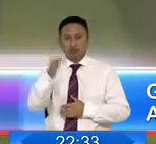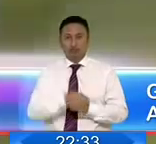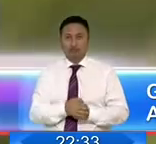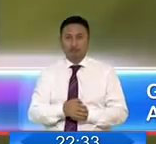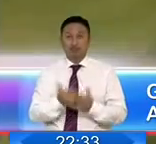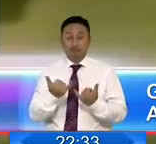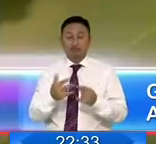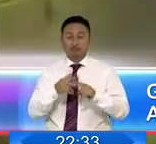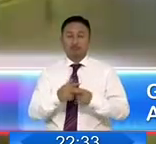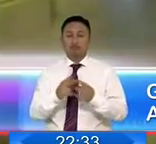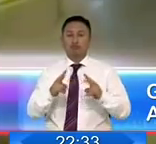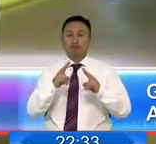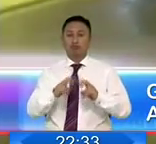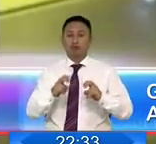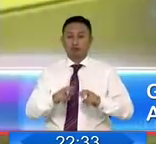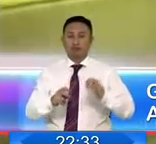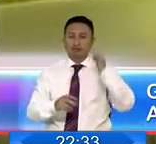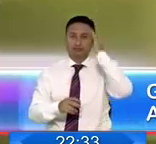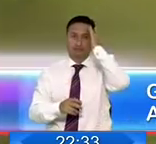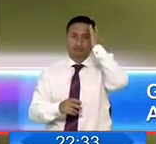las investigaciones.